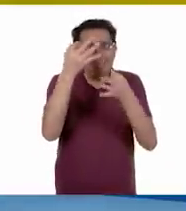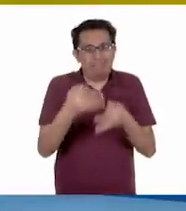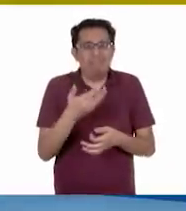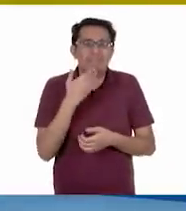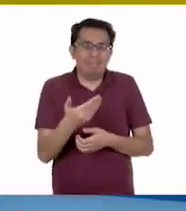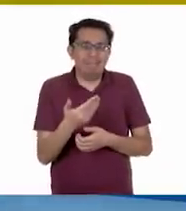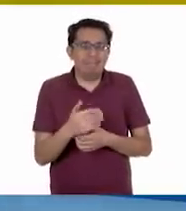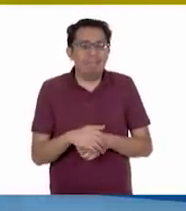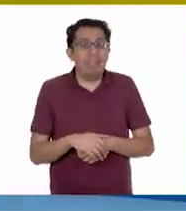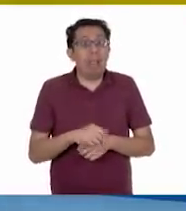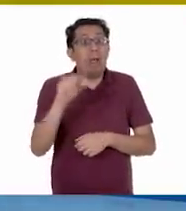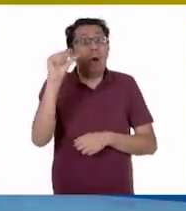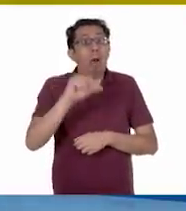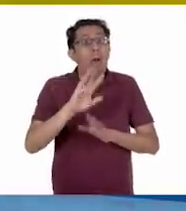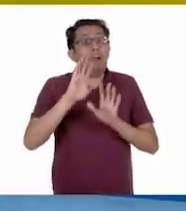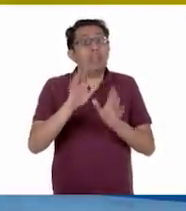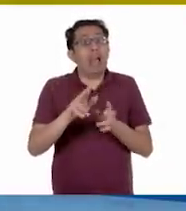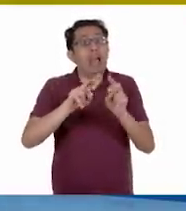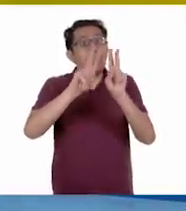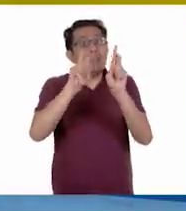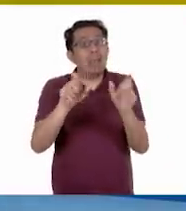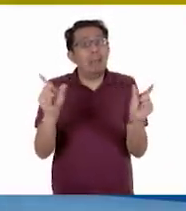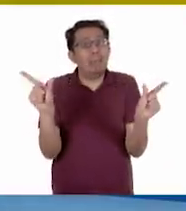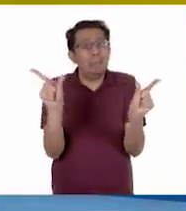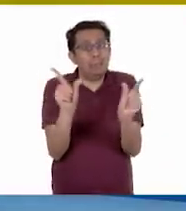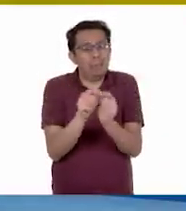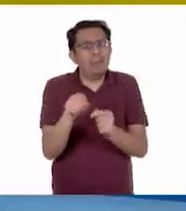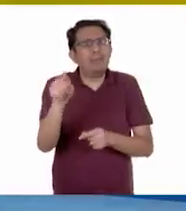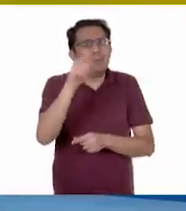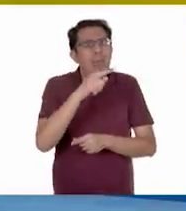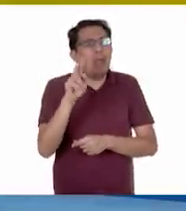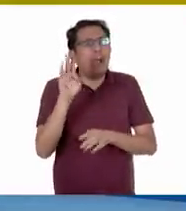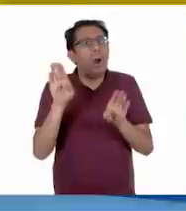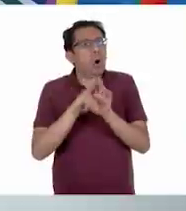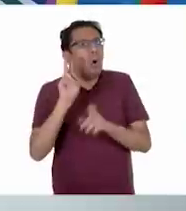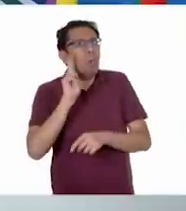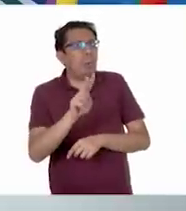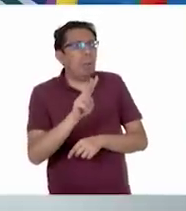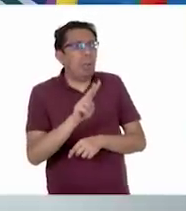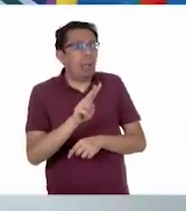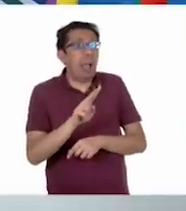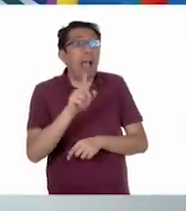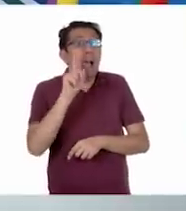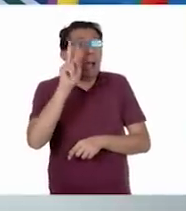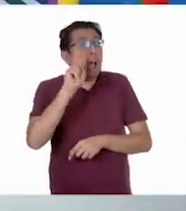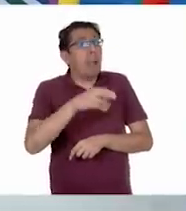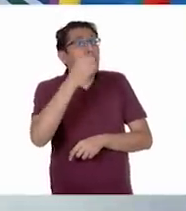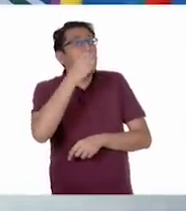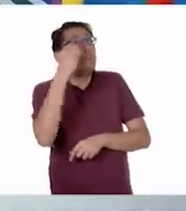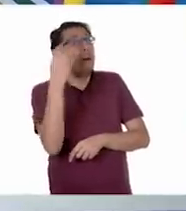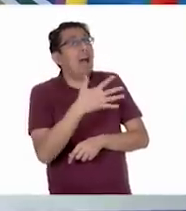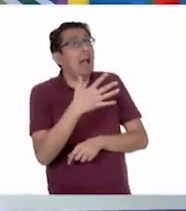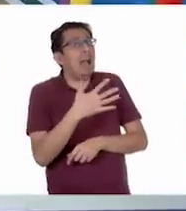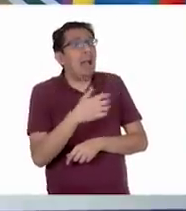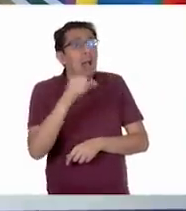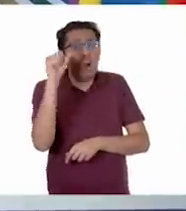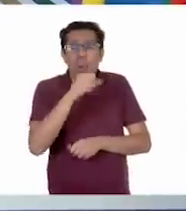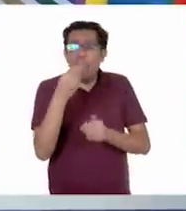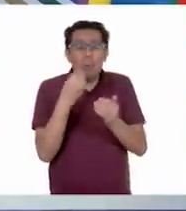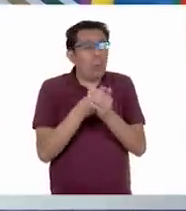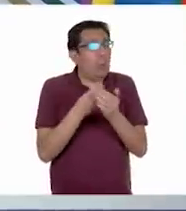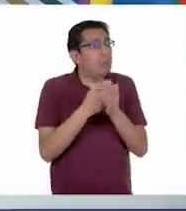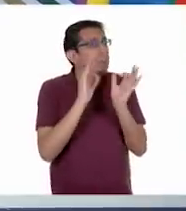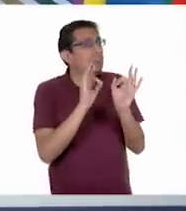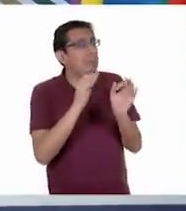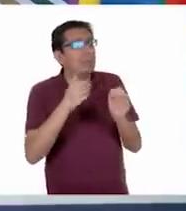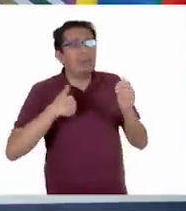esta forma, terminamos el tema del día de hoy. ¿Qué les pareció, muchachos? ¡Wow! Estuvo increíble y muy buena esta sesión, María.